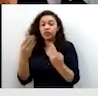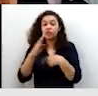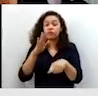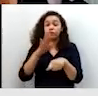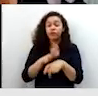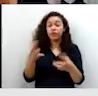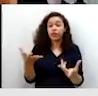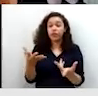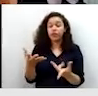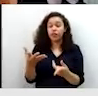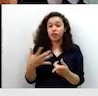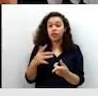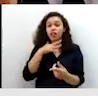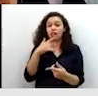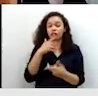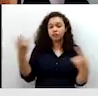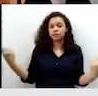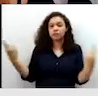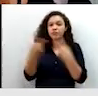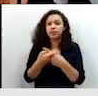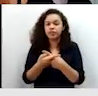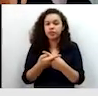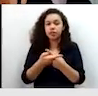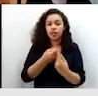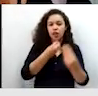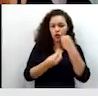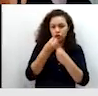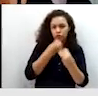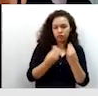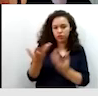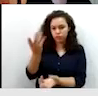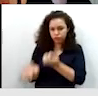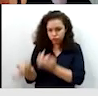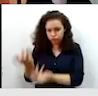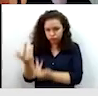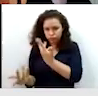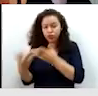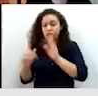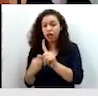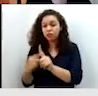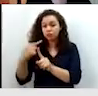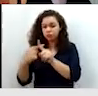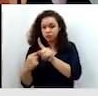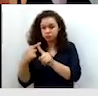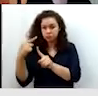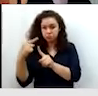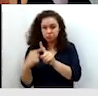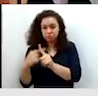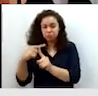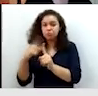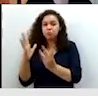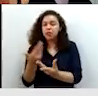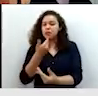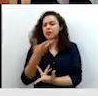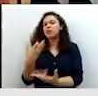cruzada. Es decir, un alimento cocido, pues prácticamente al llevarlo a su punto de ebullición, prácticamente todo